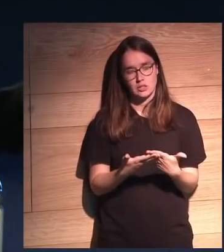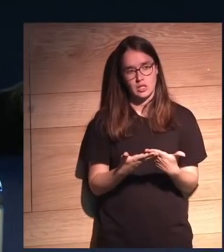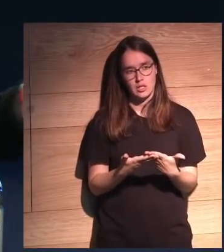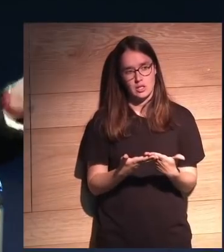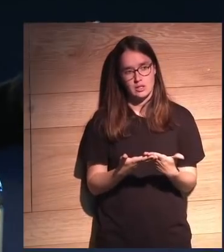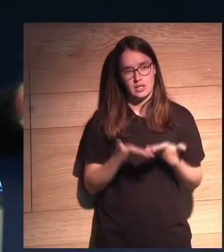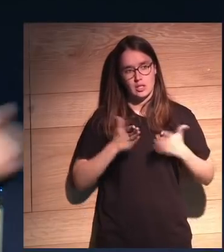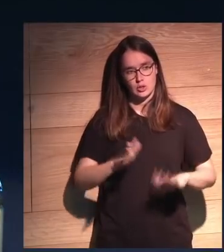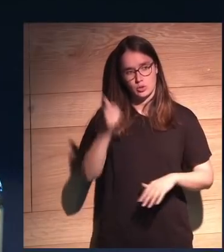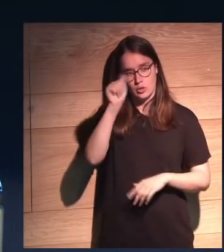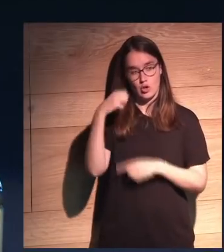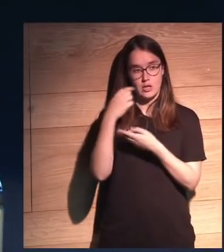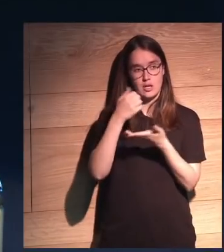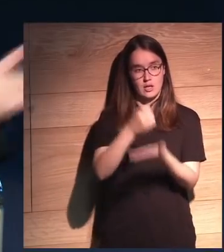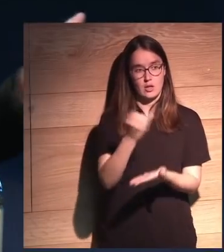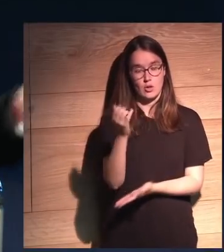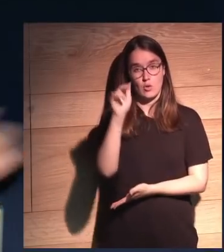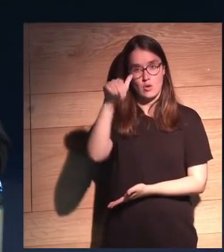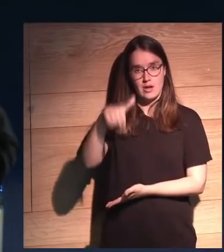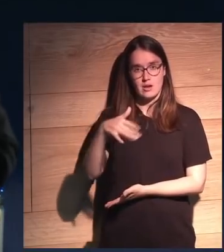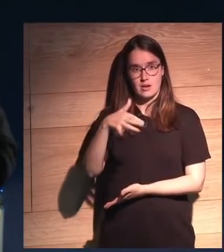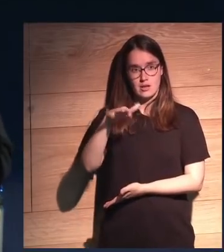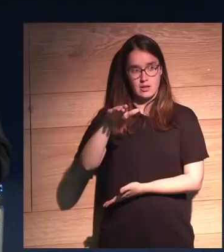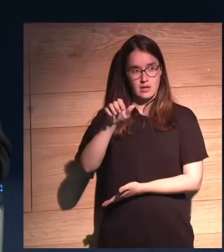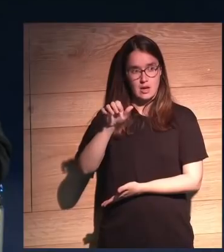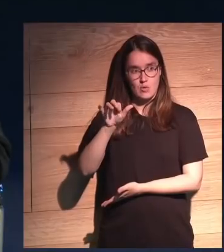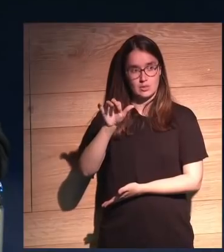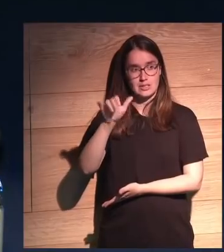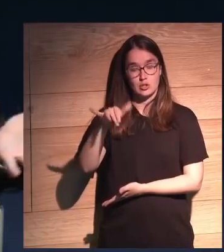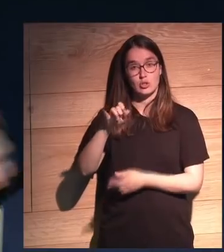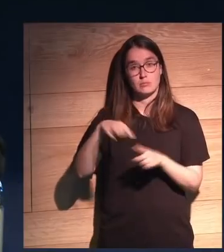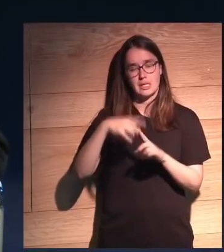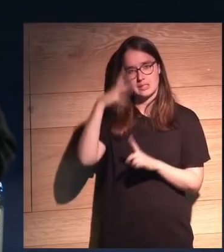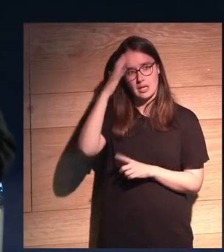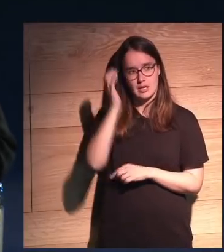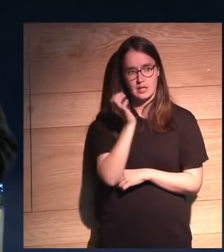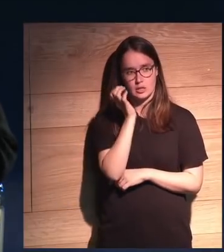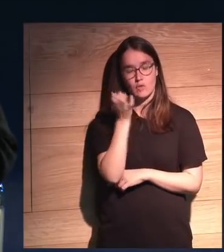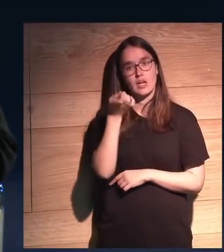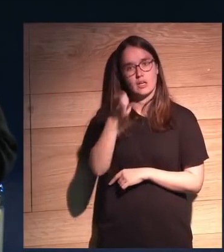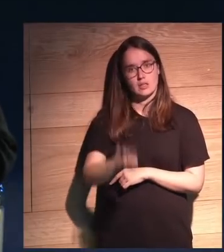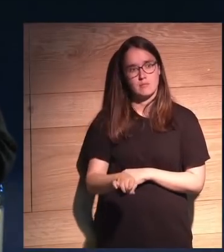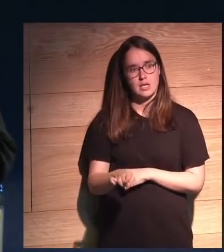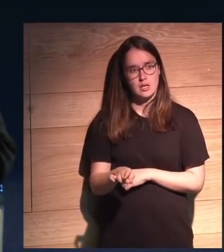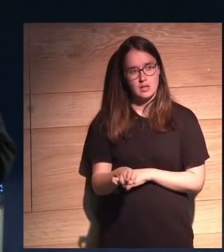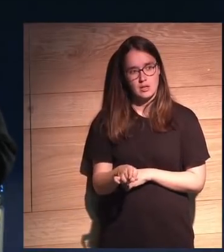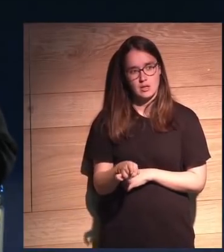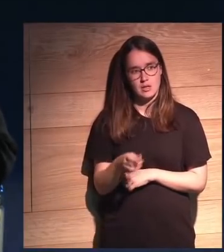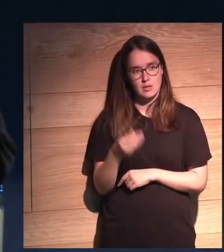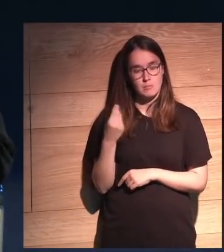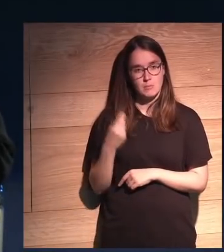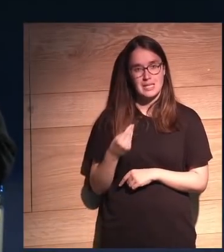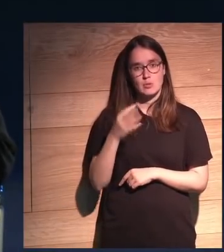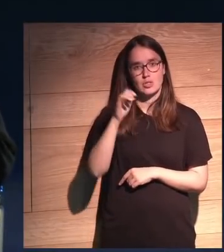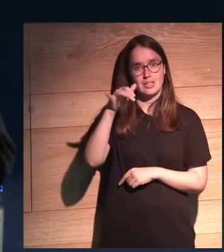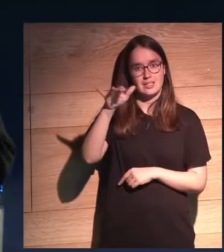de su hijo y heredero, de Julián Grau Santos, y del propio Reina Sofía, que ha sido también como el Thyssen,